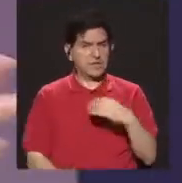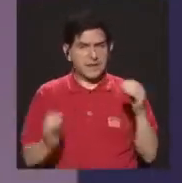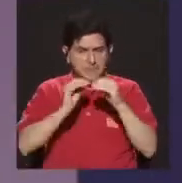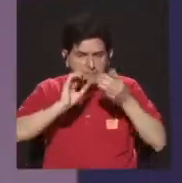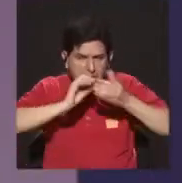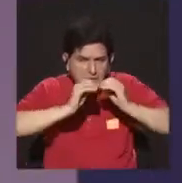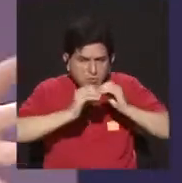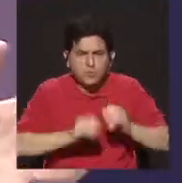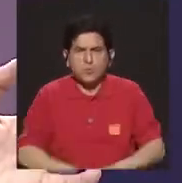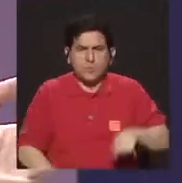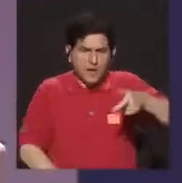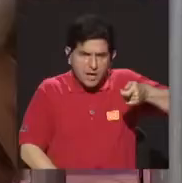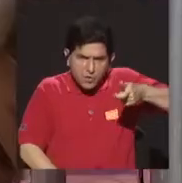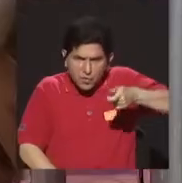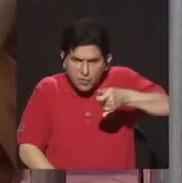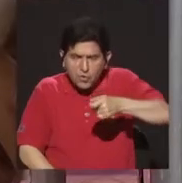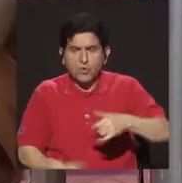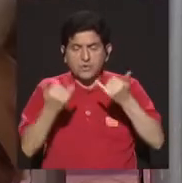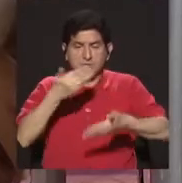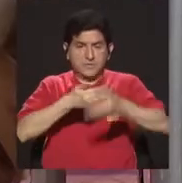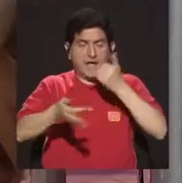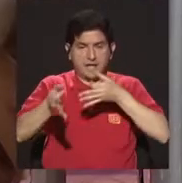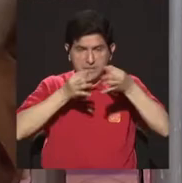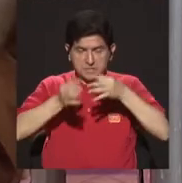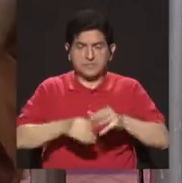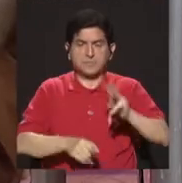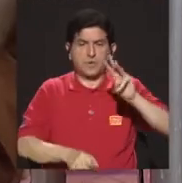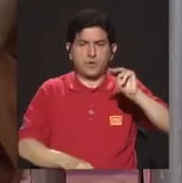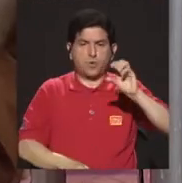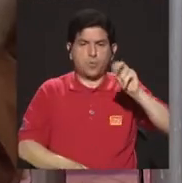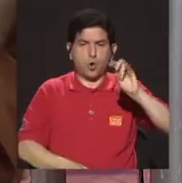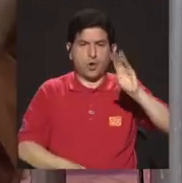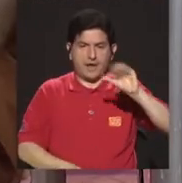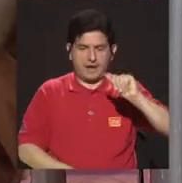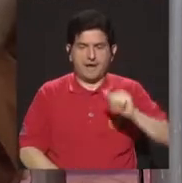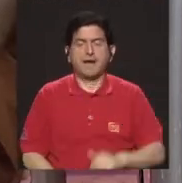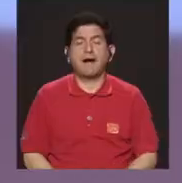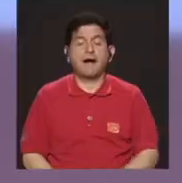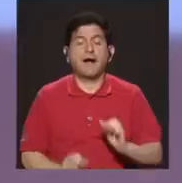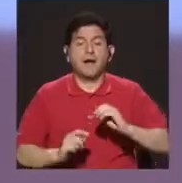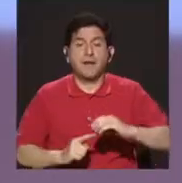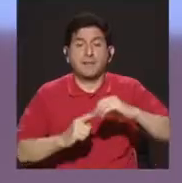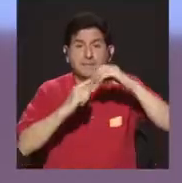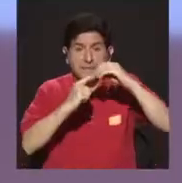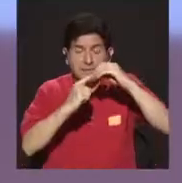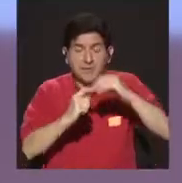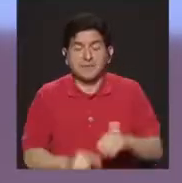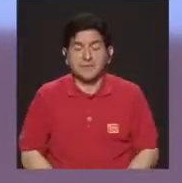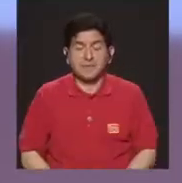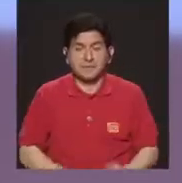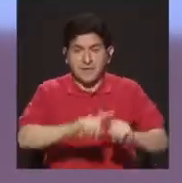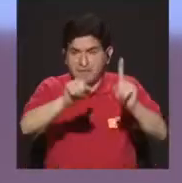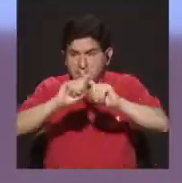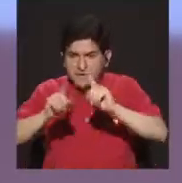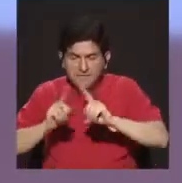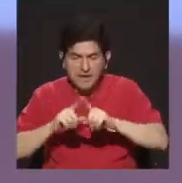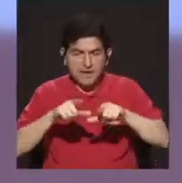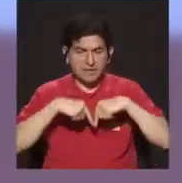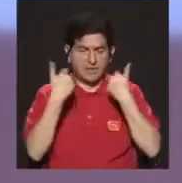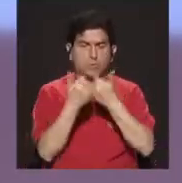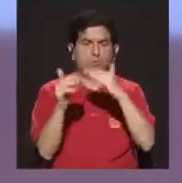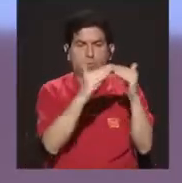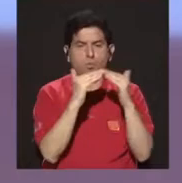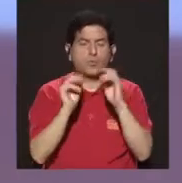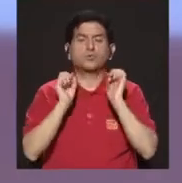de canales esta grandiosa posibilidad que ya hablaba mónica pues tienen mayor mayor cantidad de grupos de poblaciones